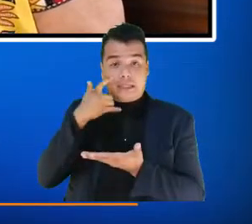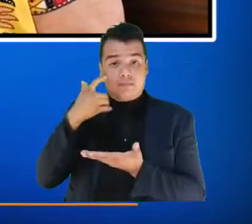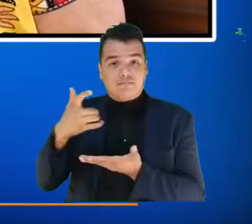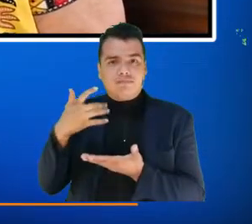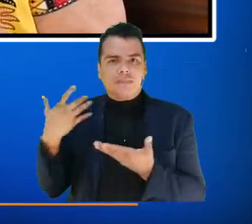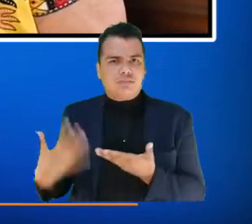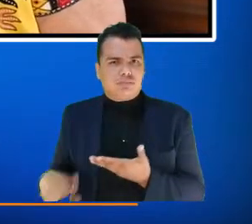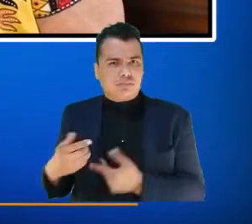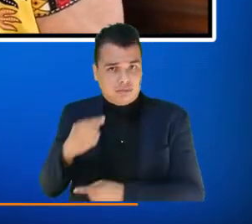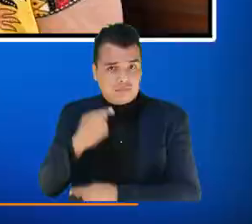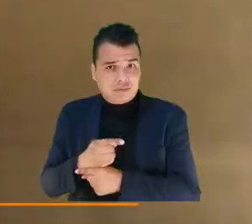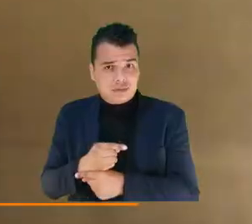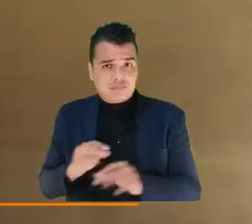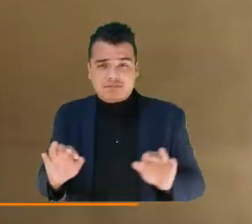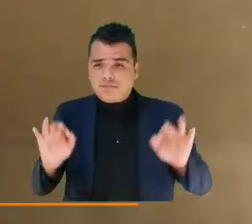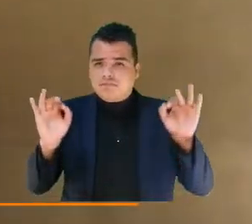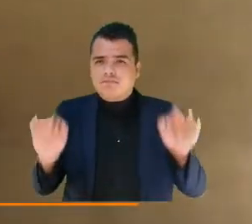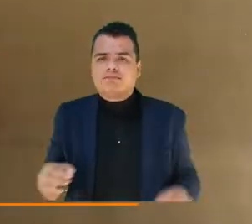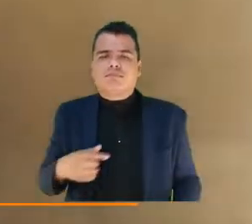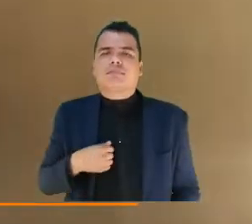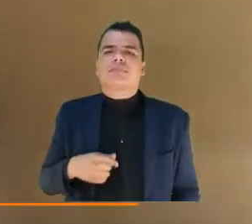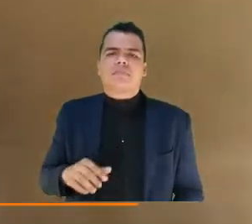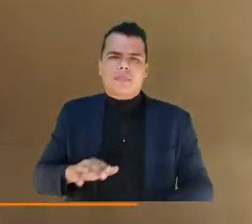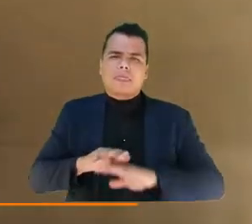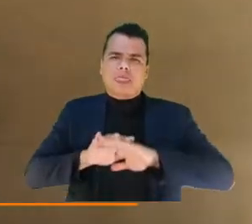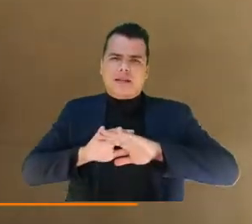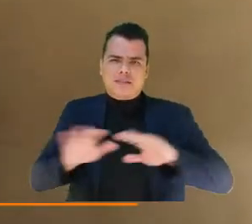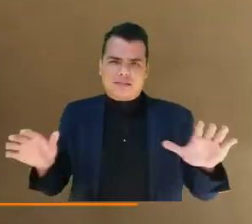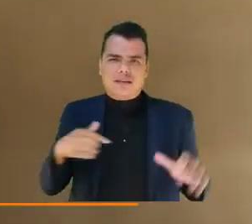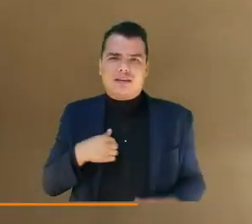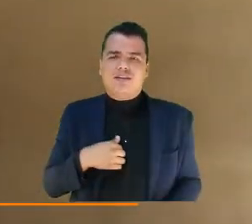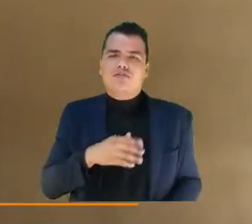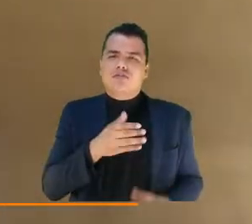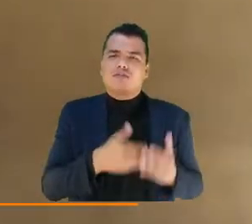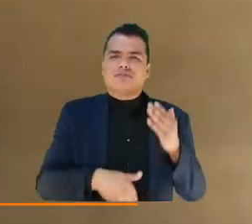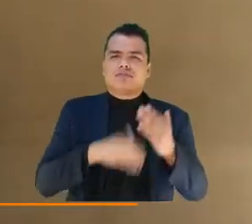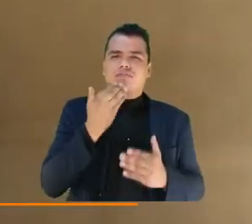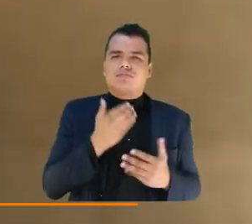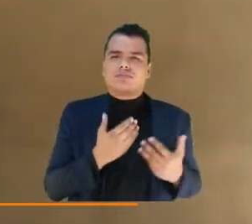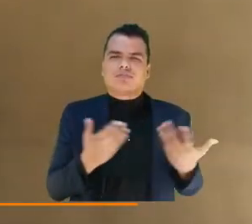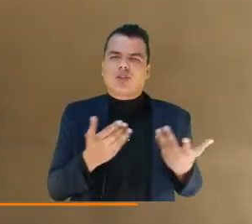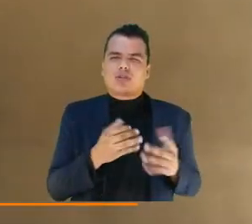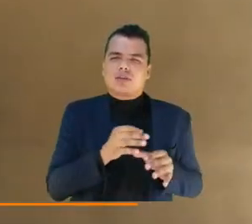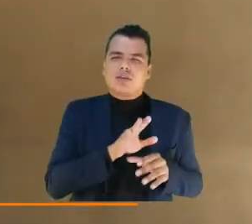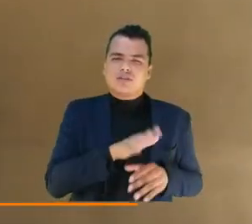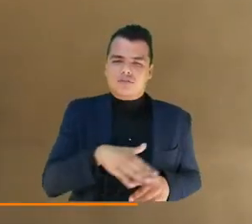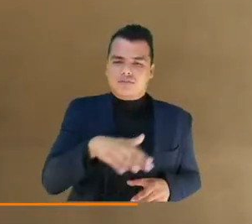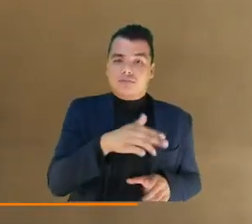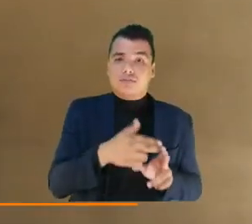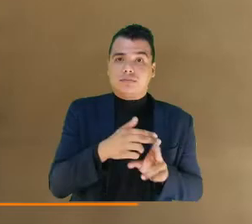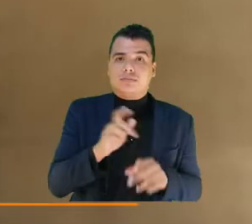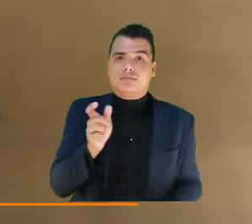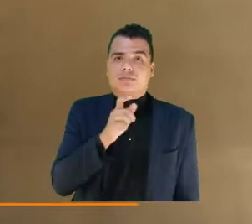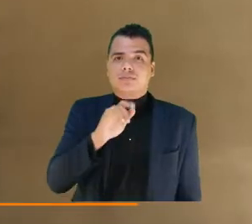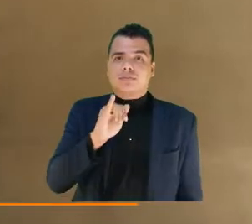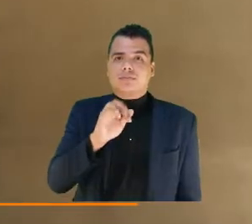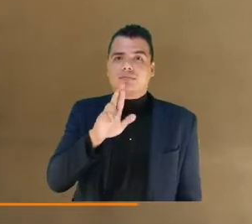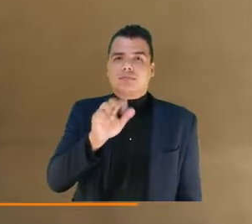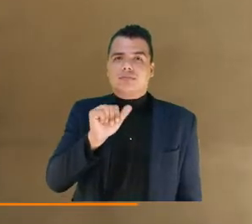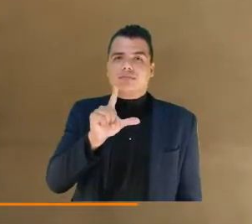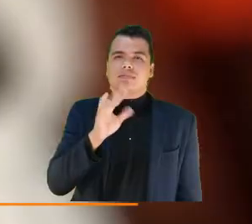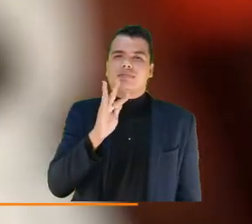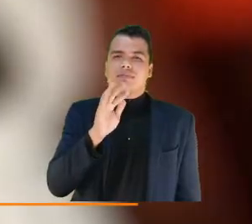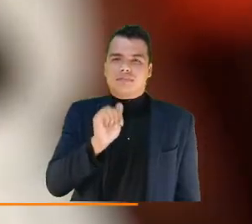muy importante, ¿cierto? Bueno, yo salí de la Giralda, que nos tomamos, nos declaramos en Asamblea Permanente